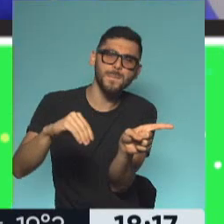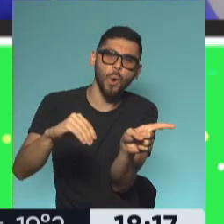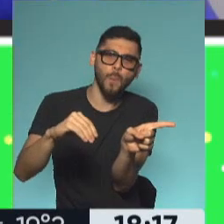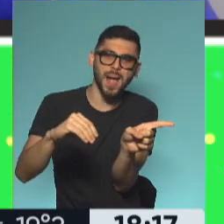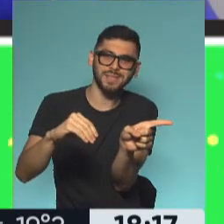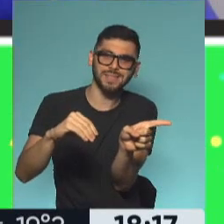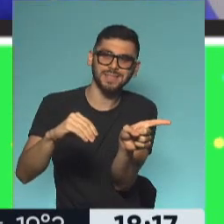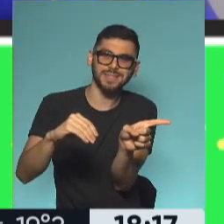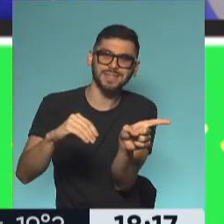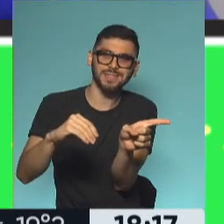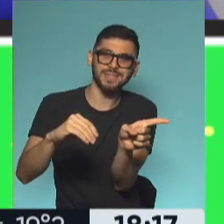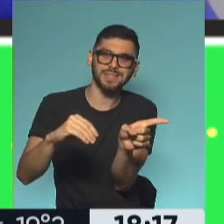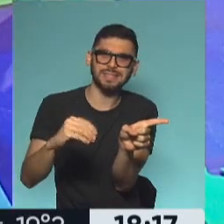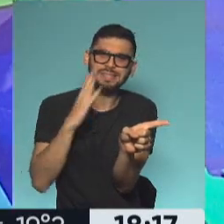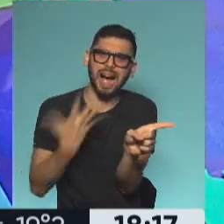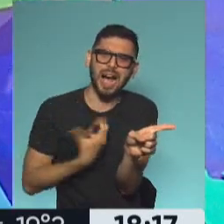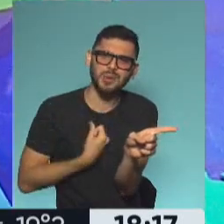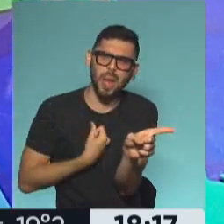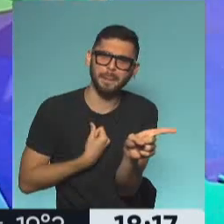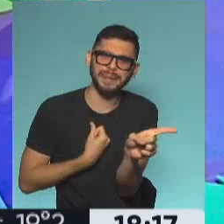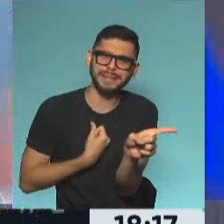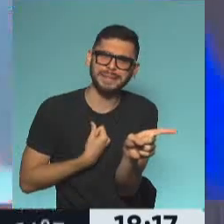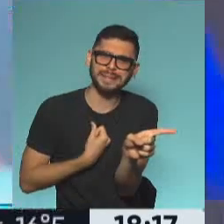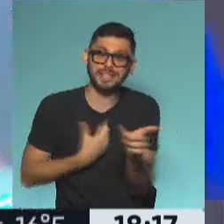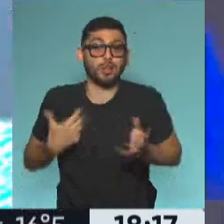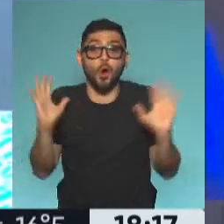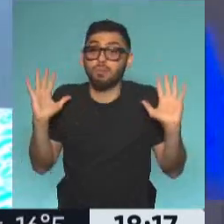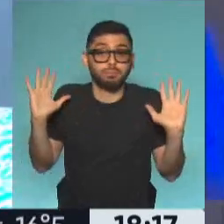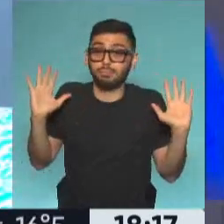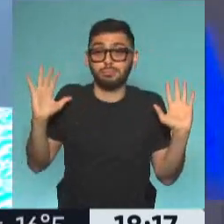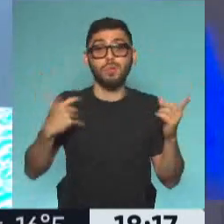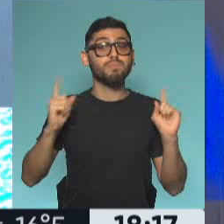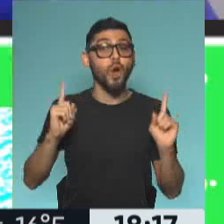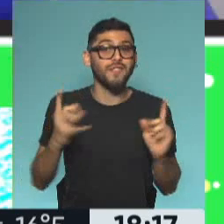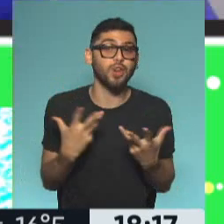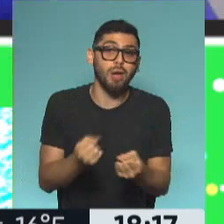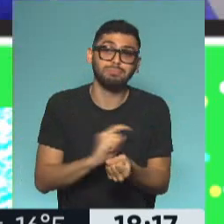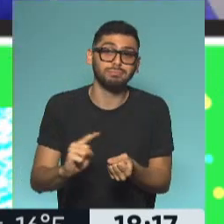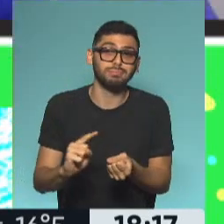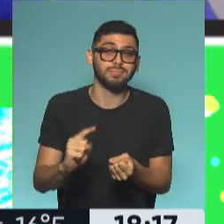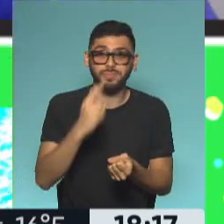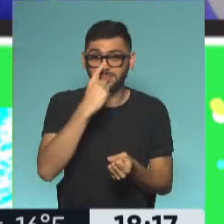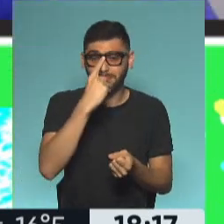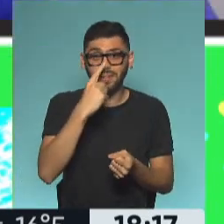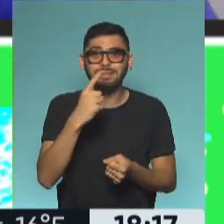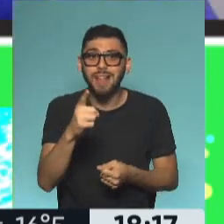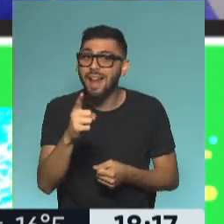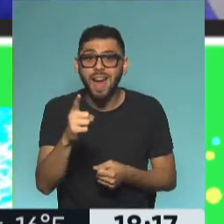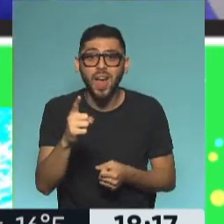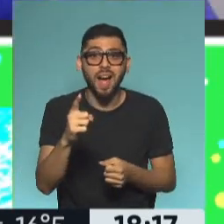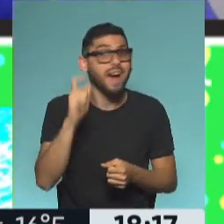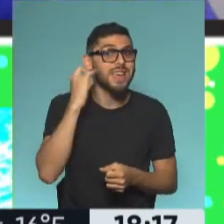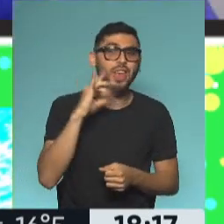exteriormente. Guido. Ay, ayúdame, Francesca. Ay, no. La profesora no le Guido, puede. Guido, no, nada. Guido,